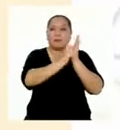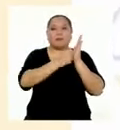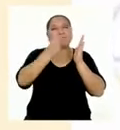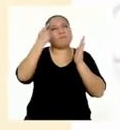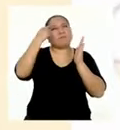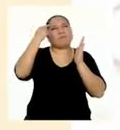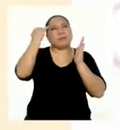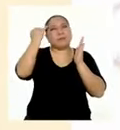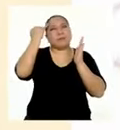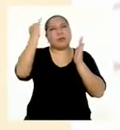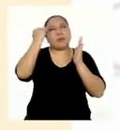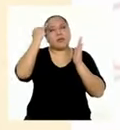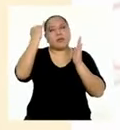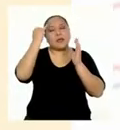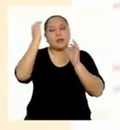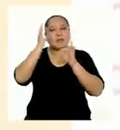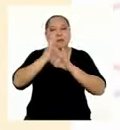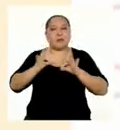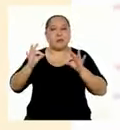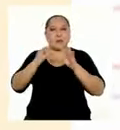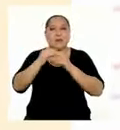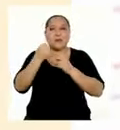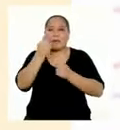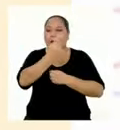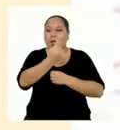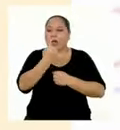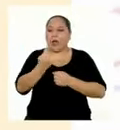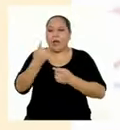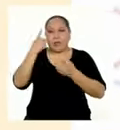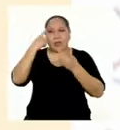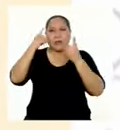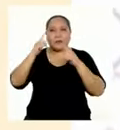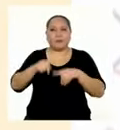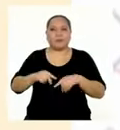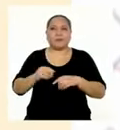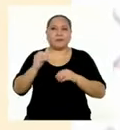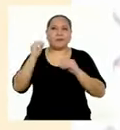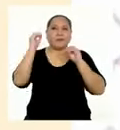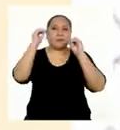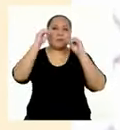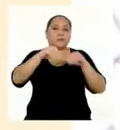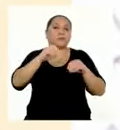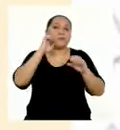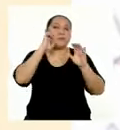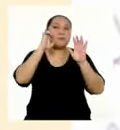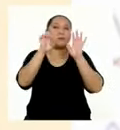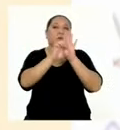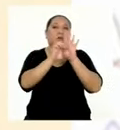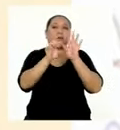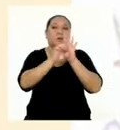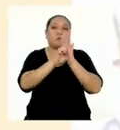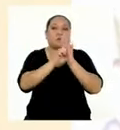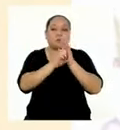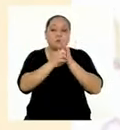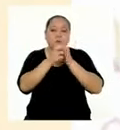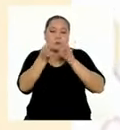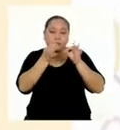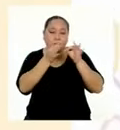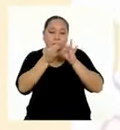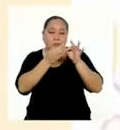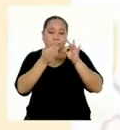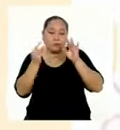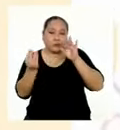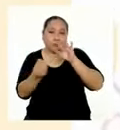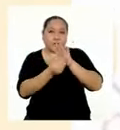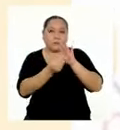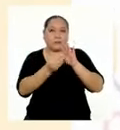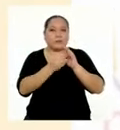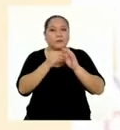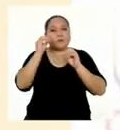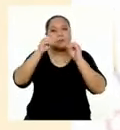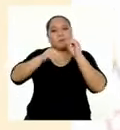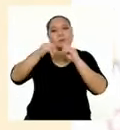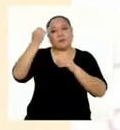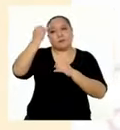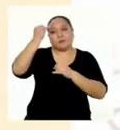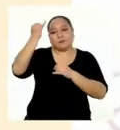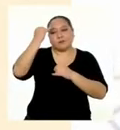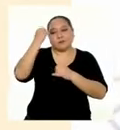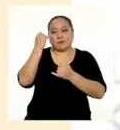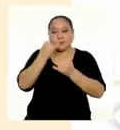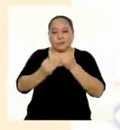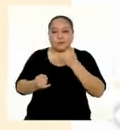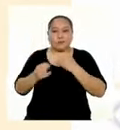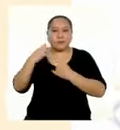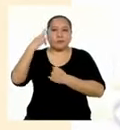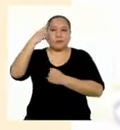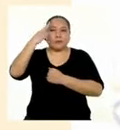en ideas claves para cada uno de mis acuerdos, junto a ejemplos o descripciones que las complementarán. Determiné ideas para mi cierre